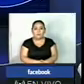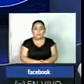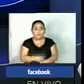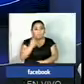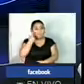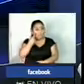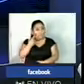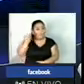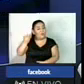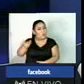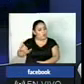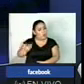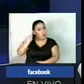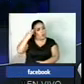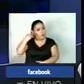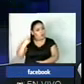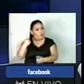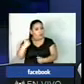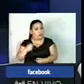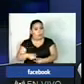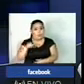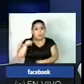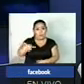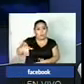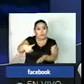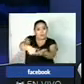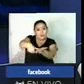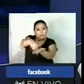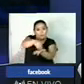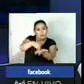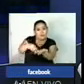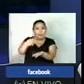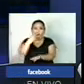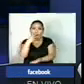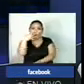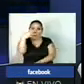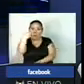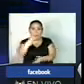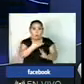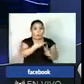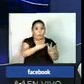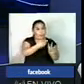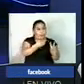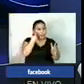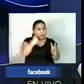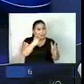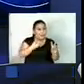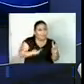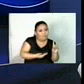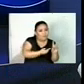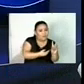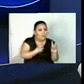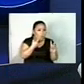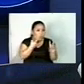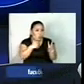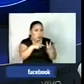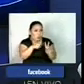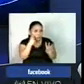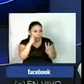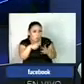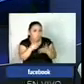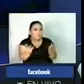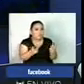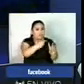Ejemplo de fuerza y en el municipio de Aguachapán los gemelos Benavides han logrado superar los obstáculos de todo